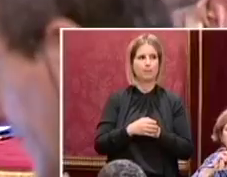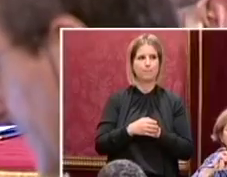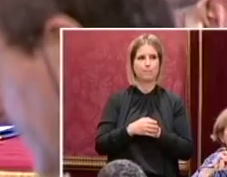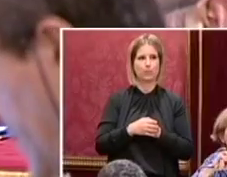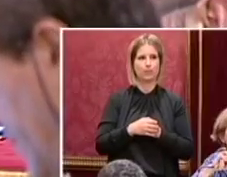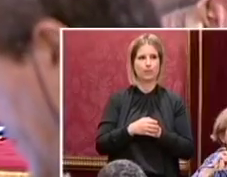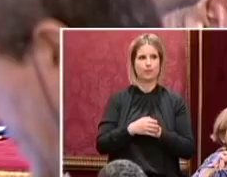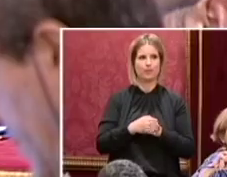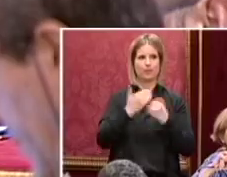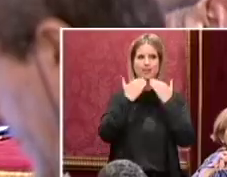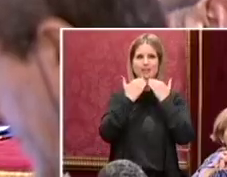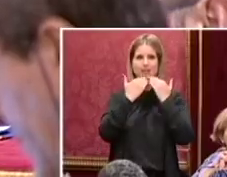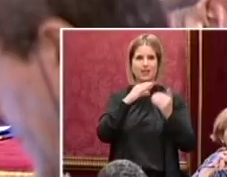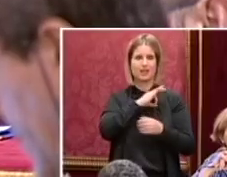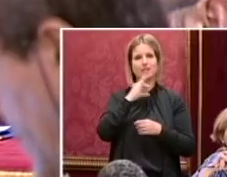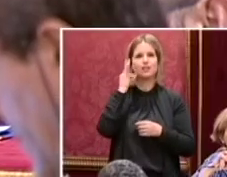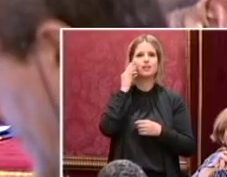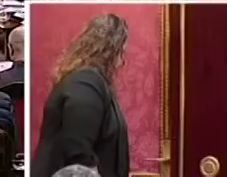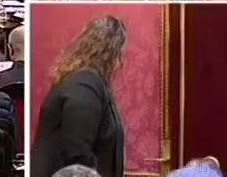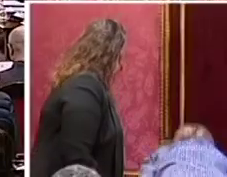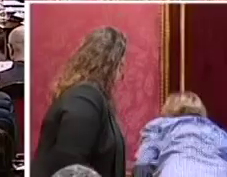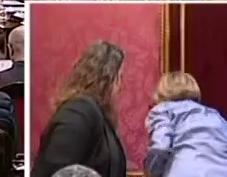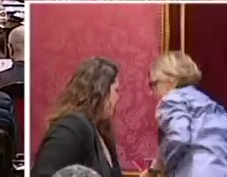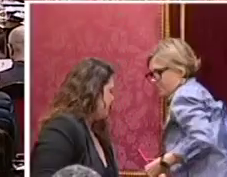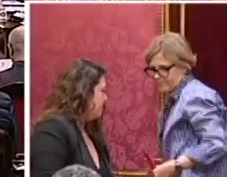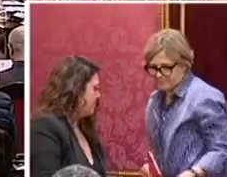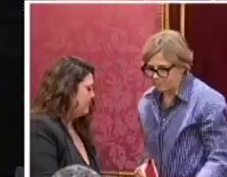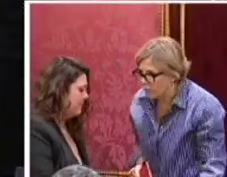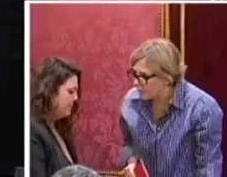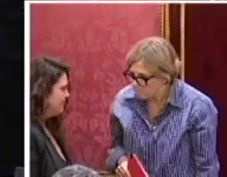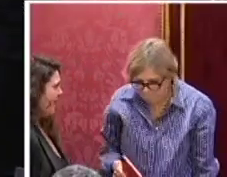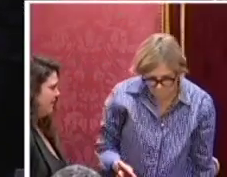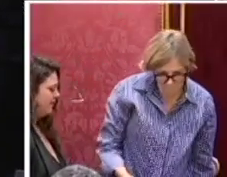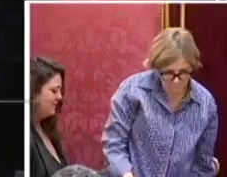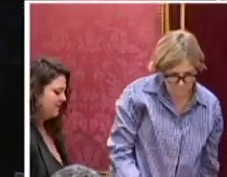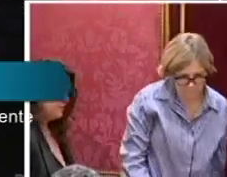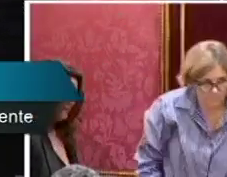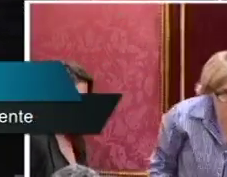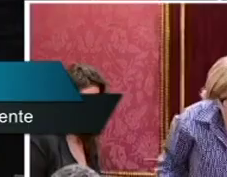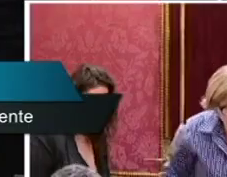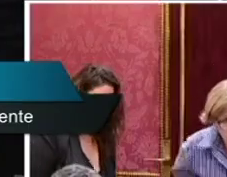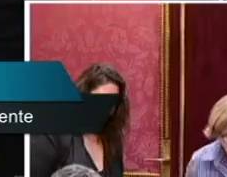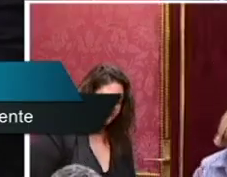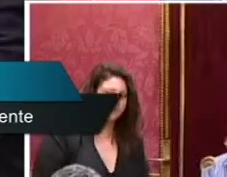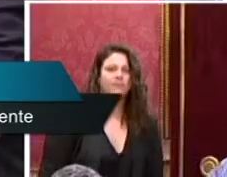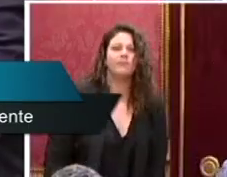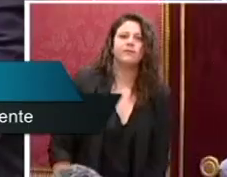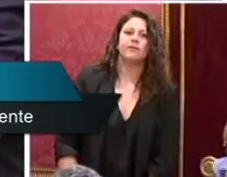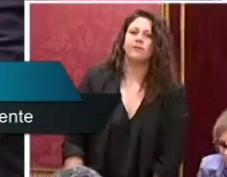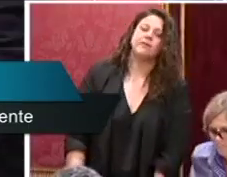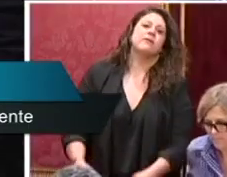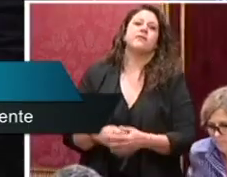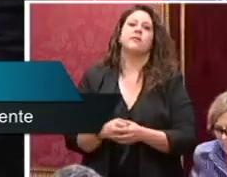desarrollado a un pliego más efectivo. Culminada la confección e iniciada la tramitación del Plan Estratégico de Innovación Smart